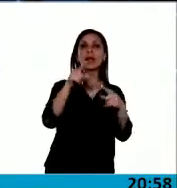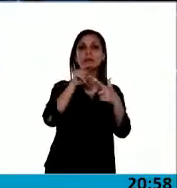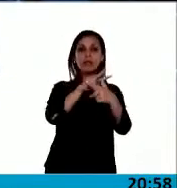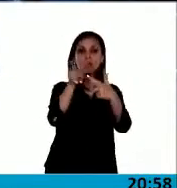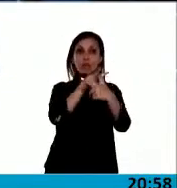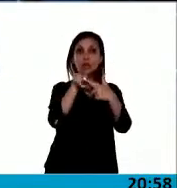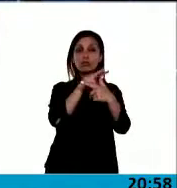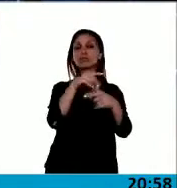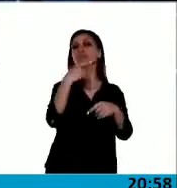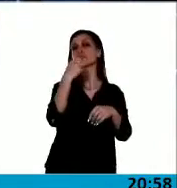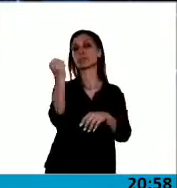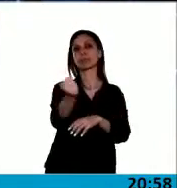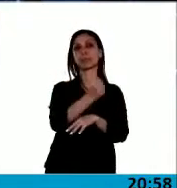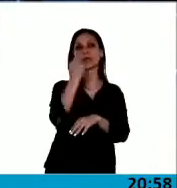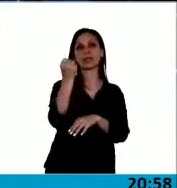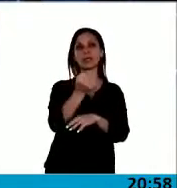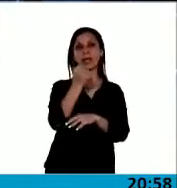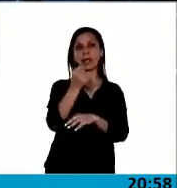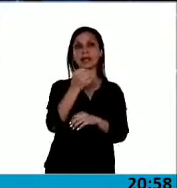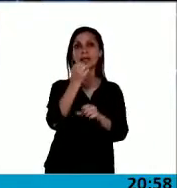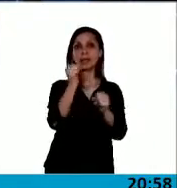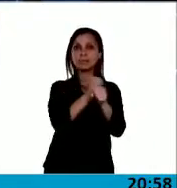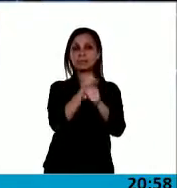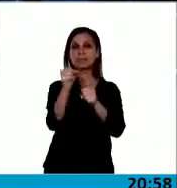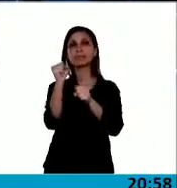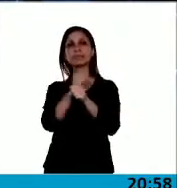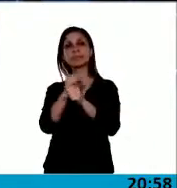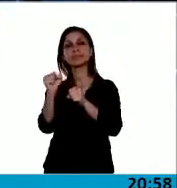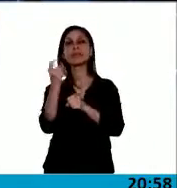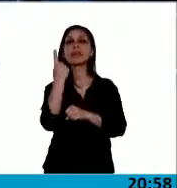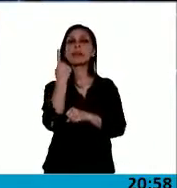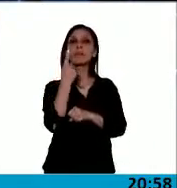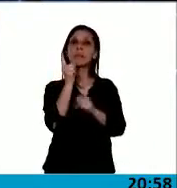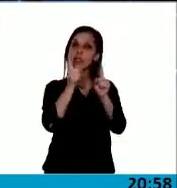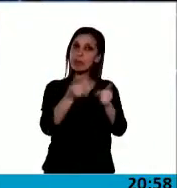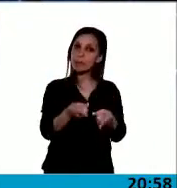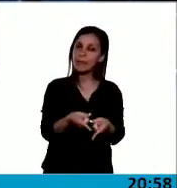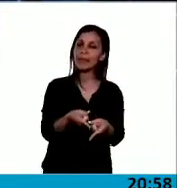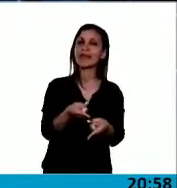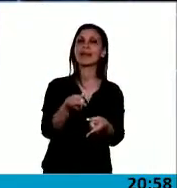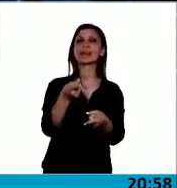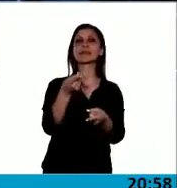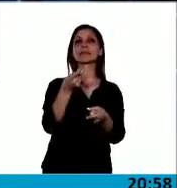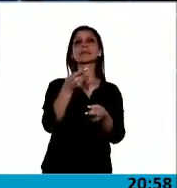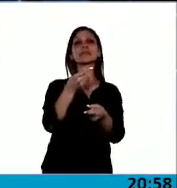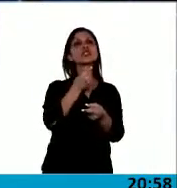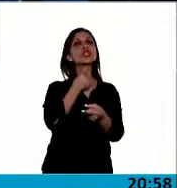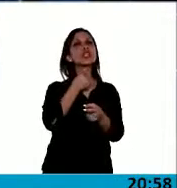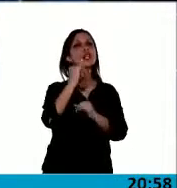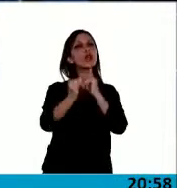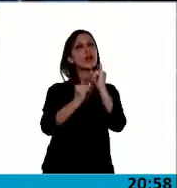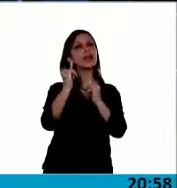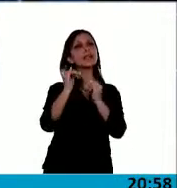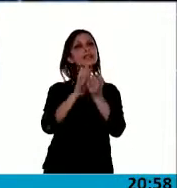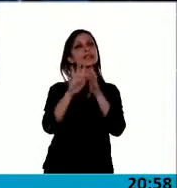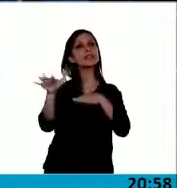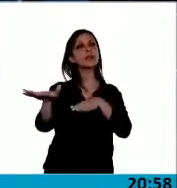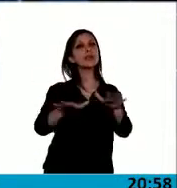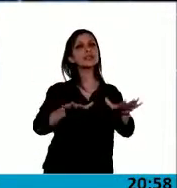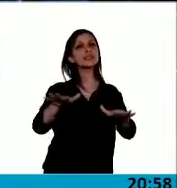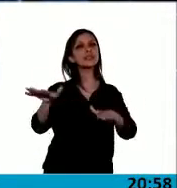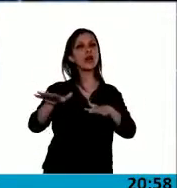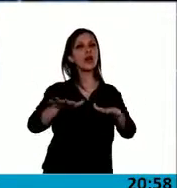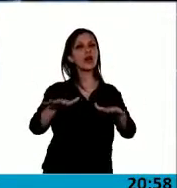esta Cámara hoy ha dado media sanción. Pero una vez dicho esto, señor presidente, quiero referirme a la situación por la cual